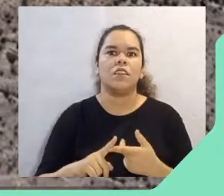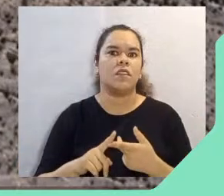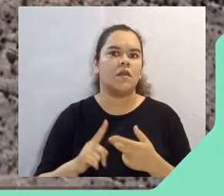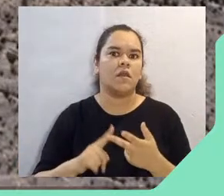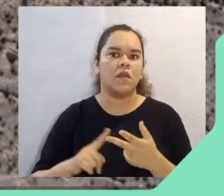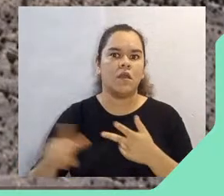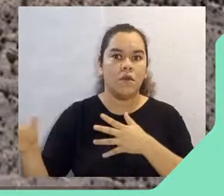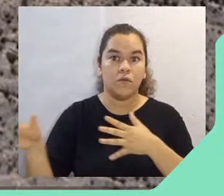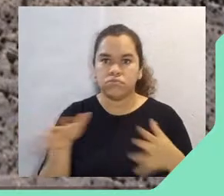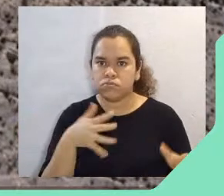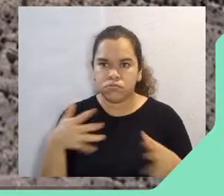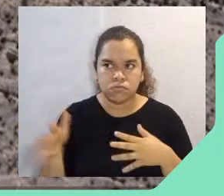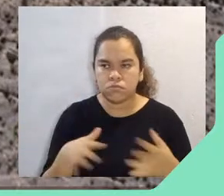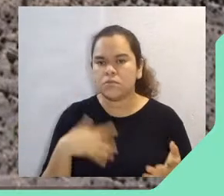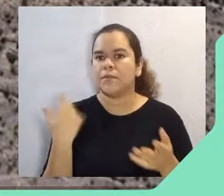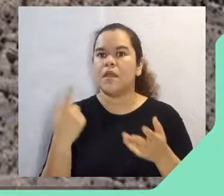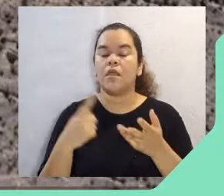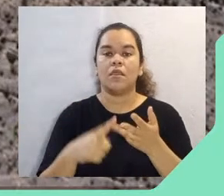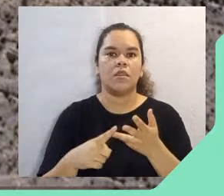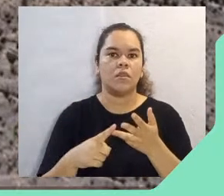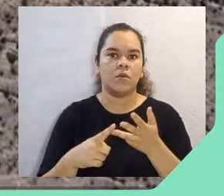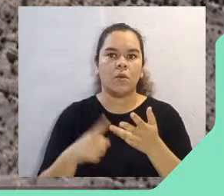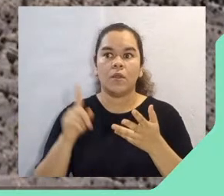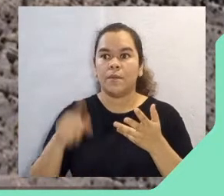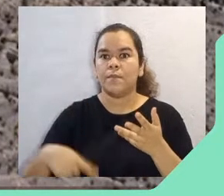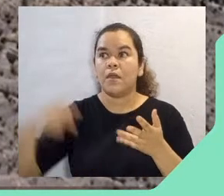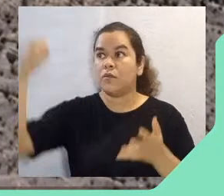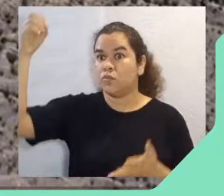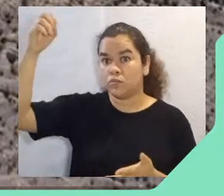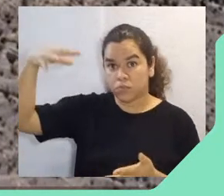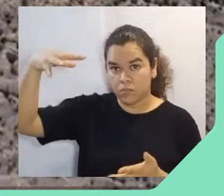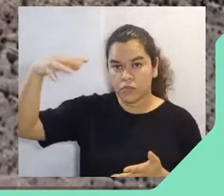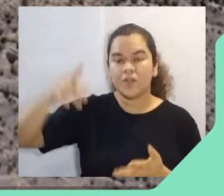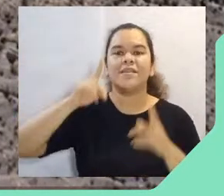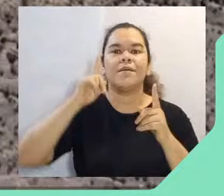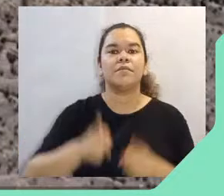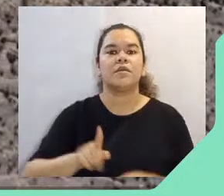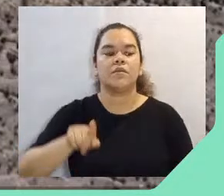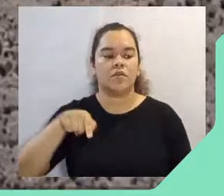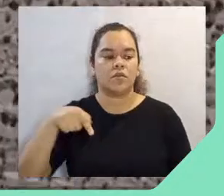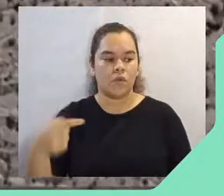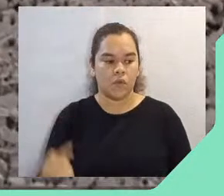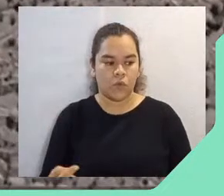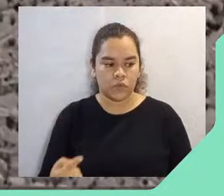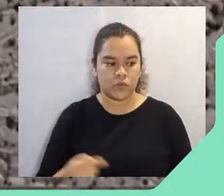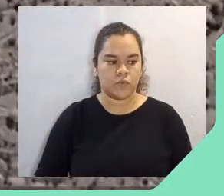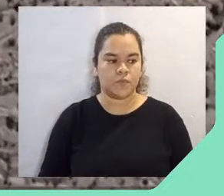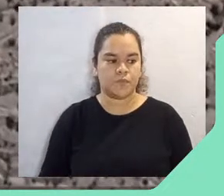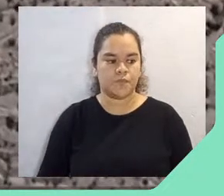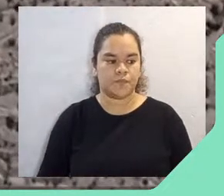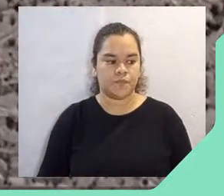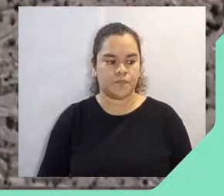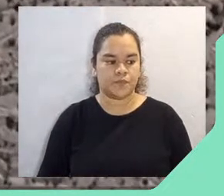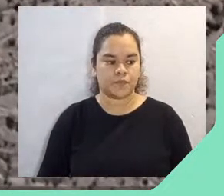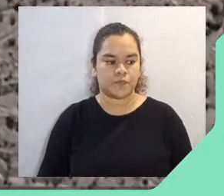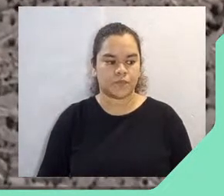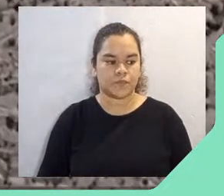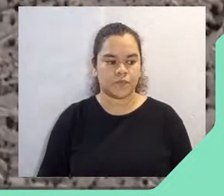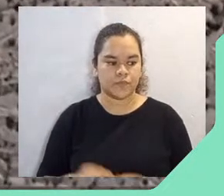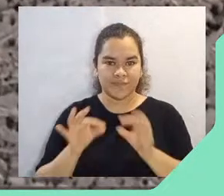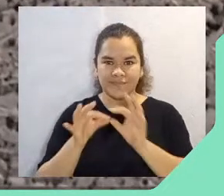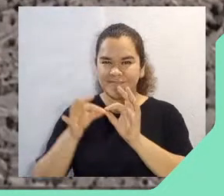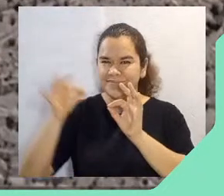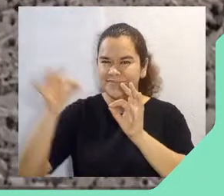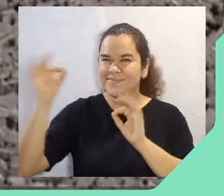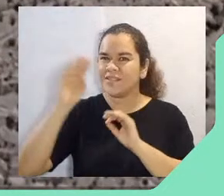nuclear, eólica, fotovoltaica, tenemos las líneas de transmisión de energía. Acá pueden ver la sombra de esta estructura y hasta se